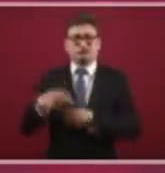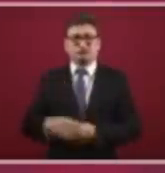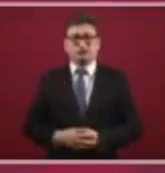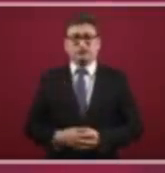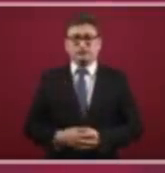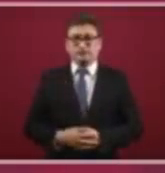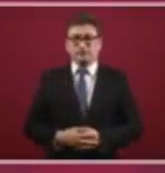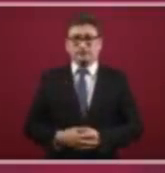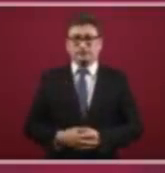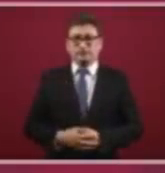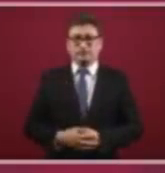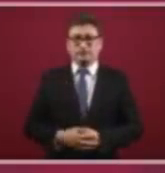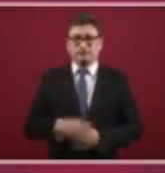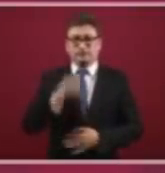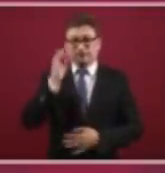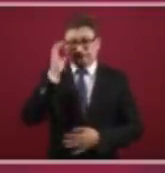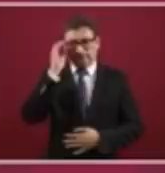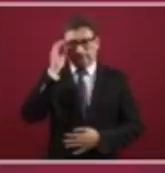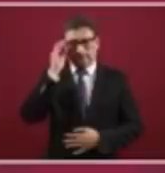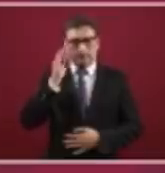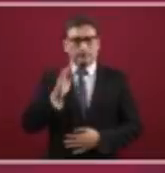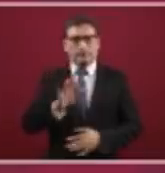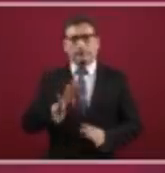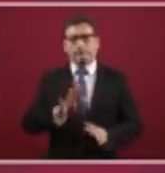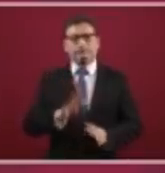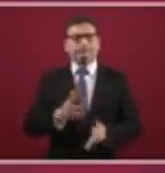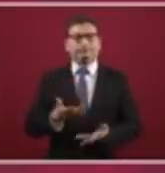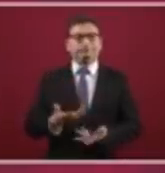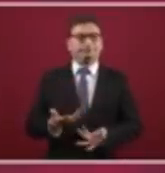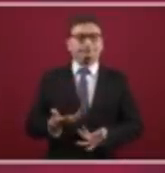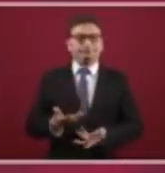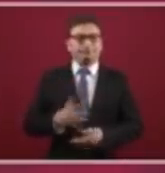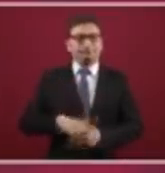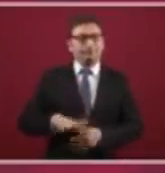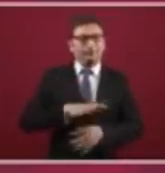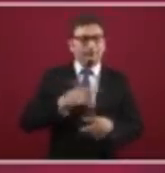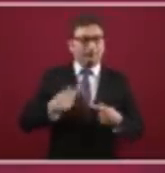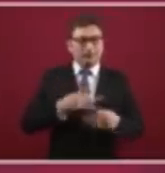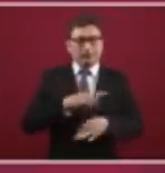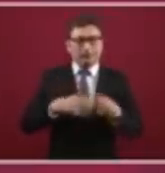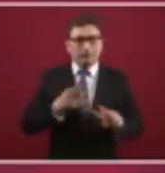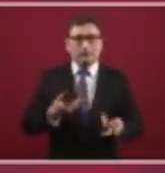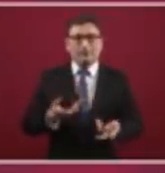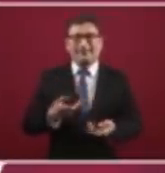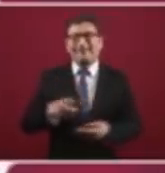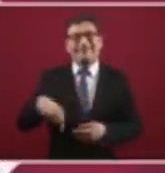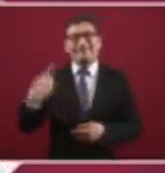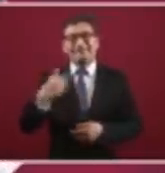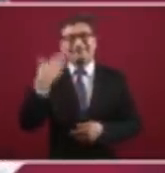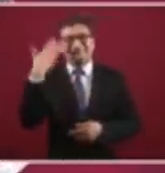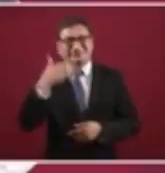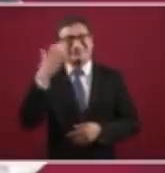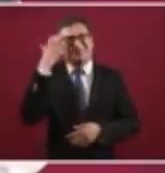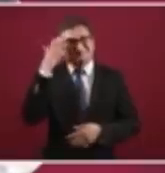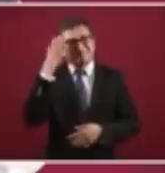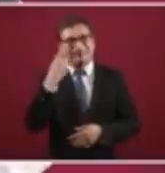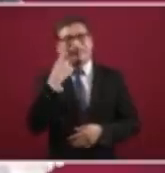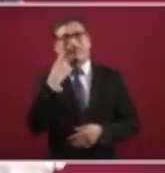no no andes pobladas a la vista de todos